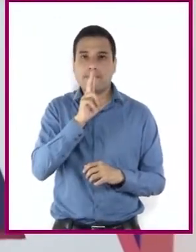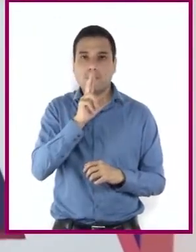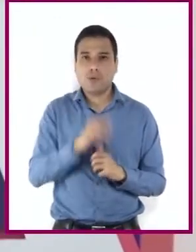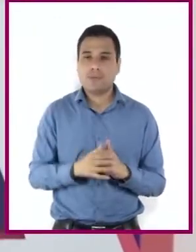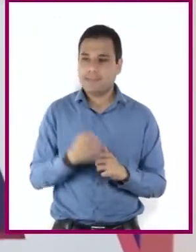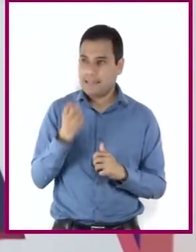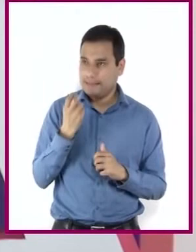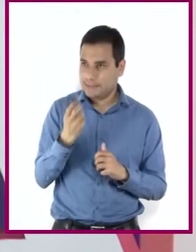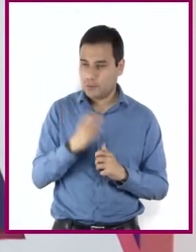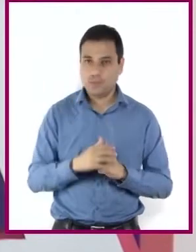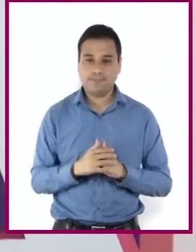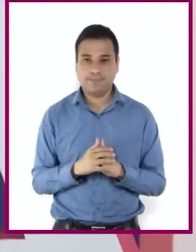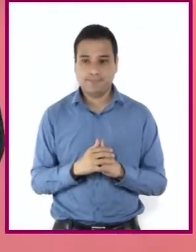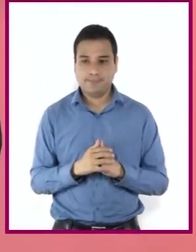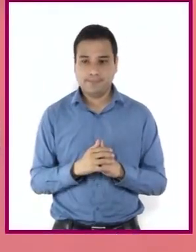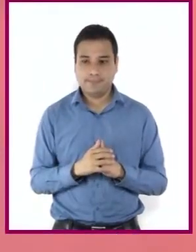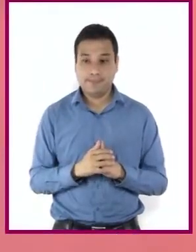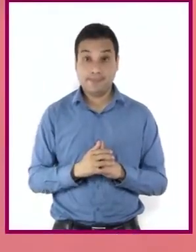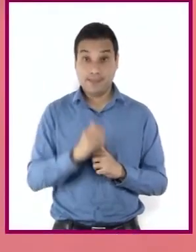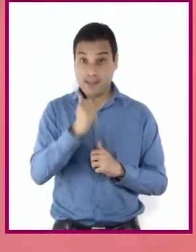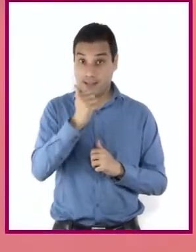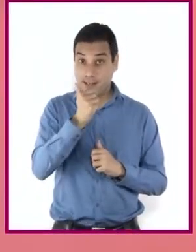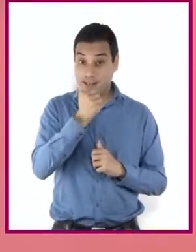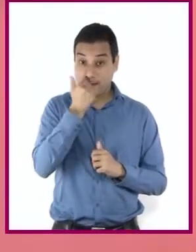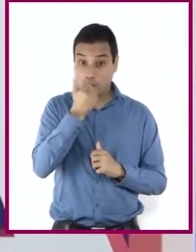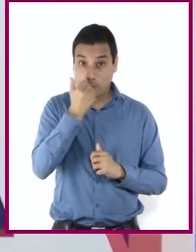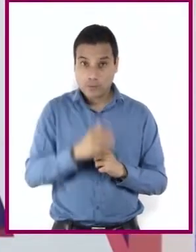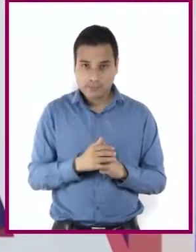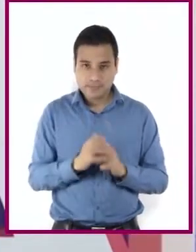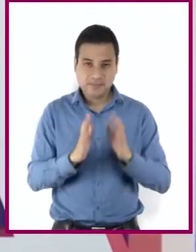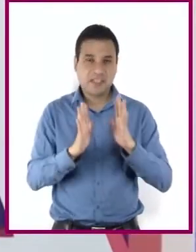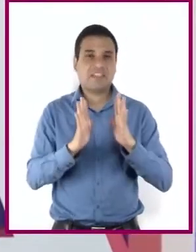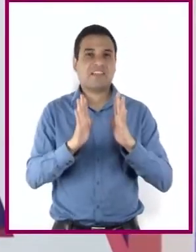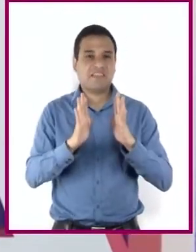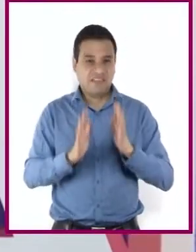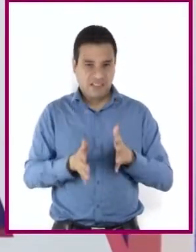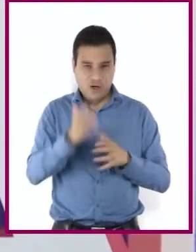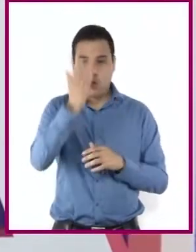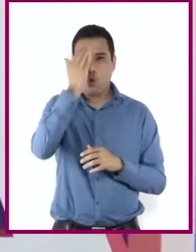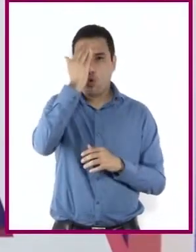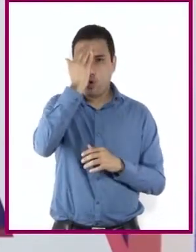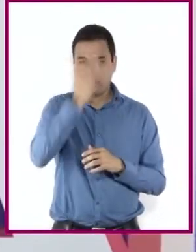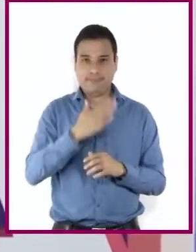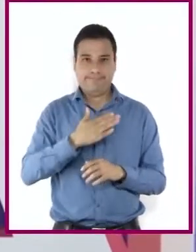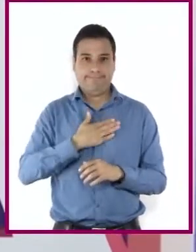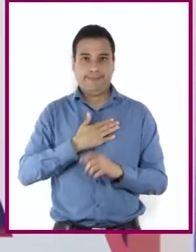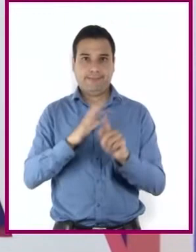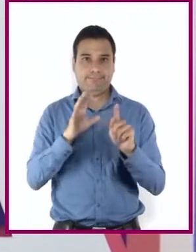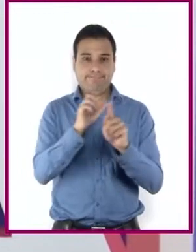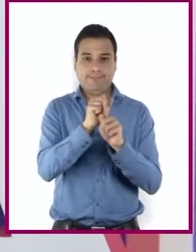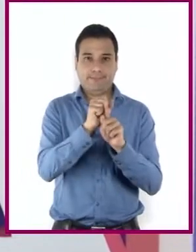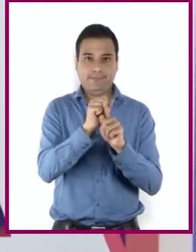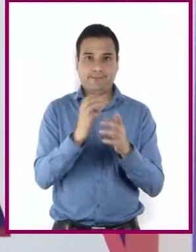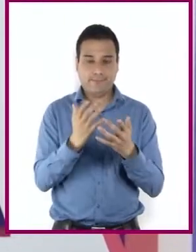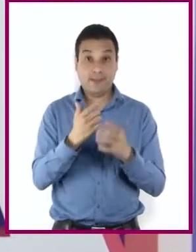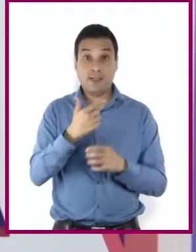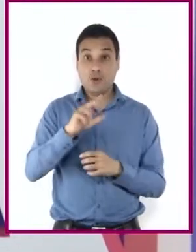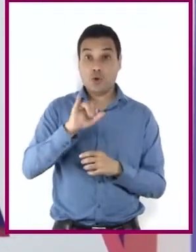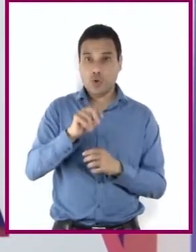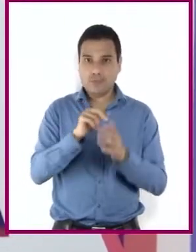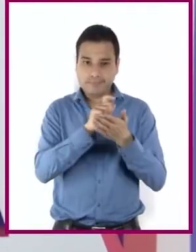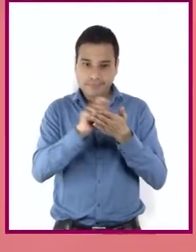correcto, profesora. El alumno logró identificar sus logros y cómo puede reforzar su guión en